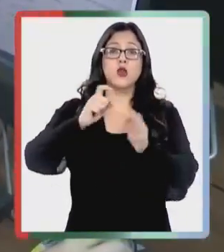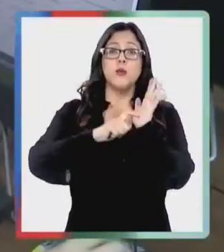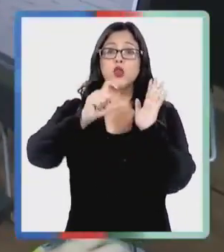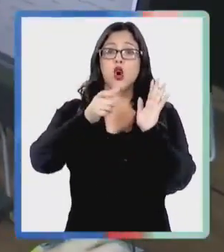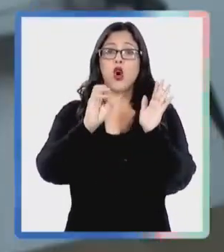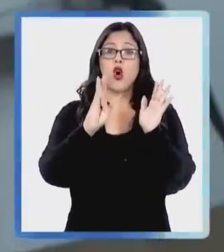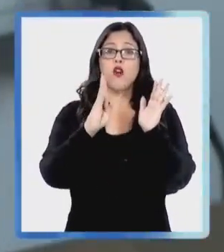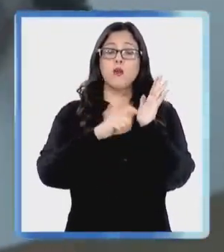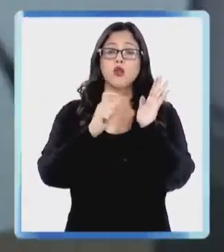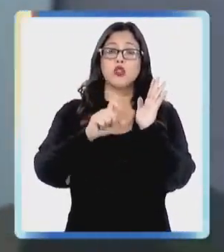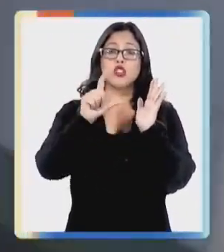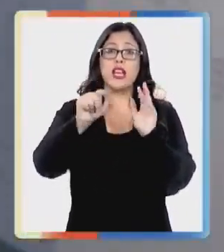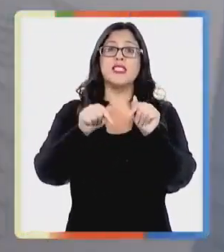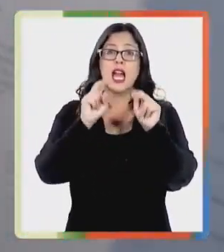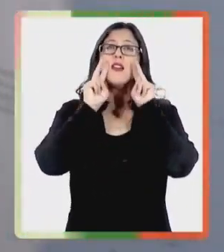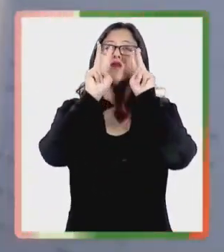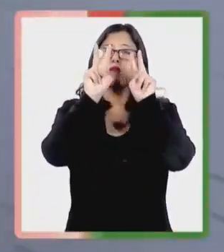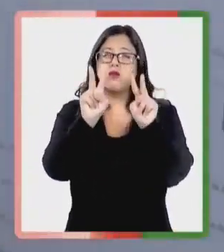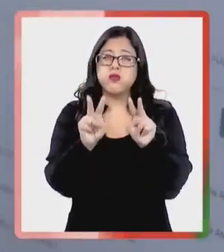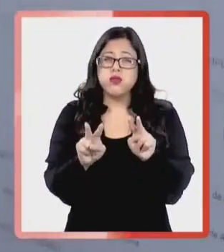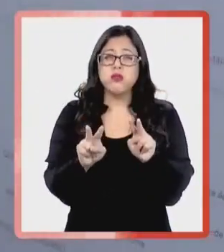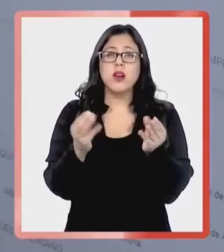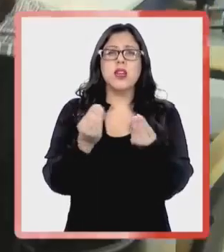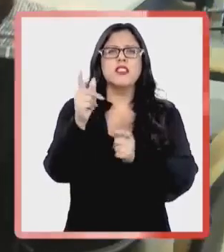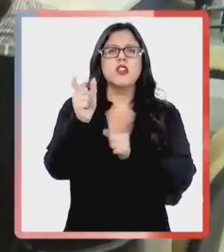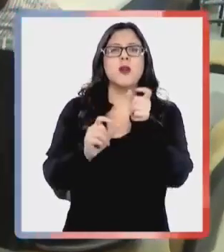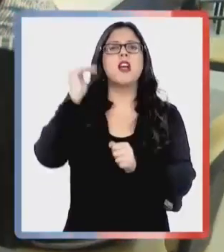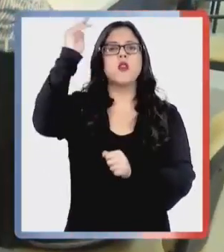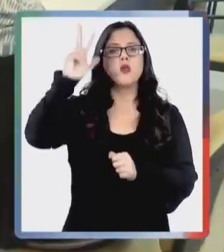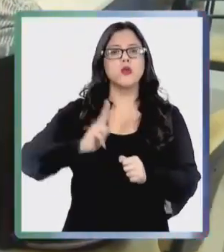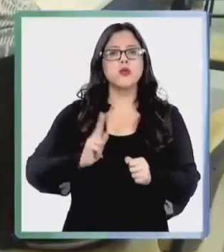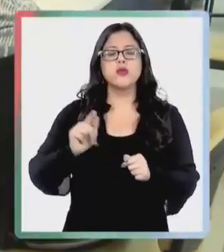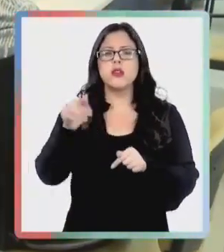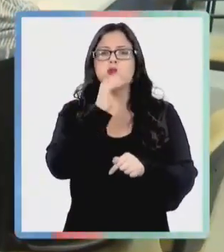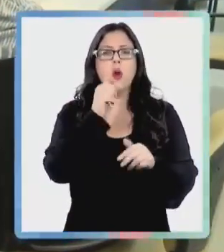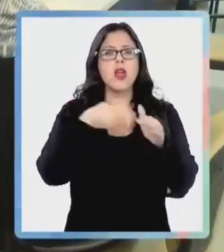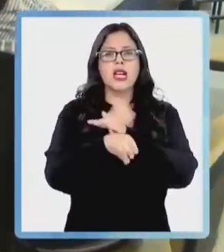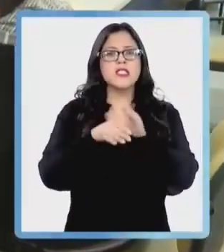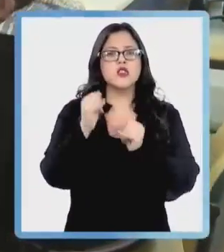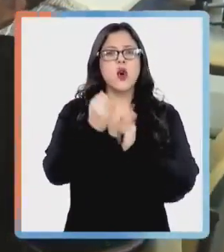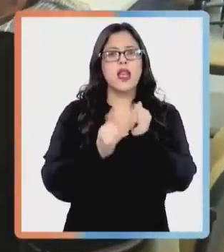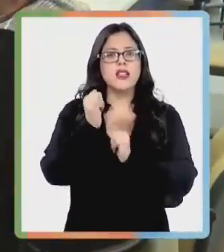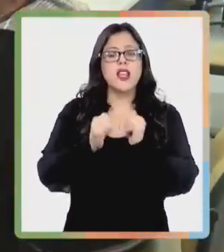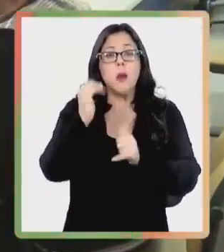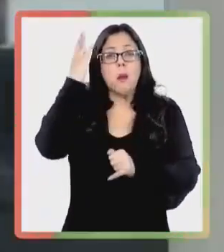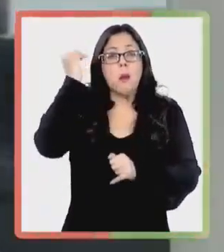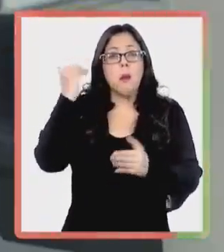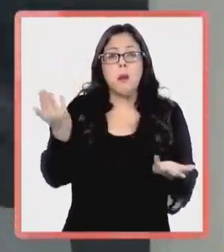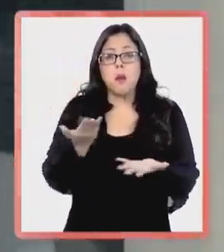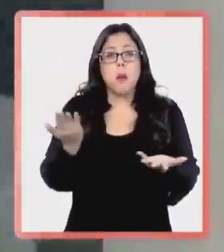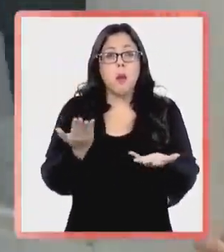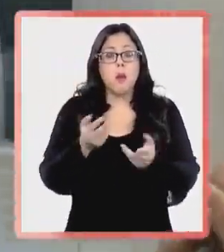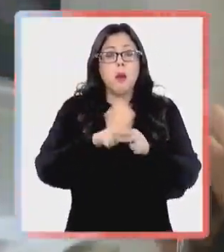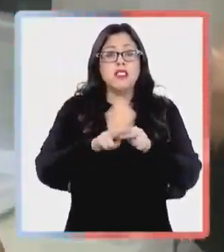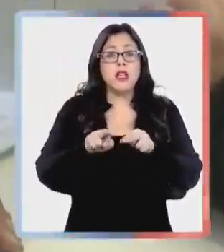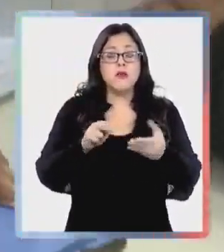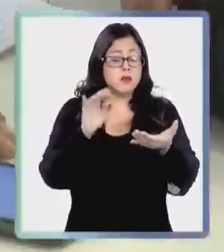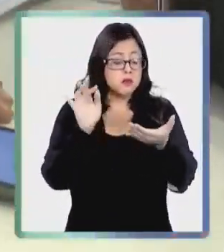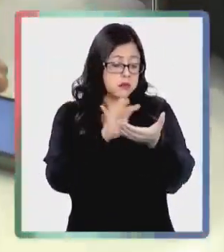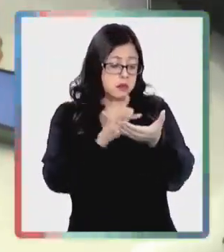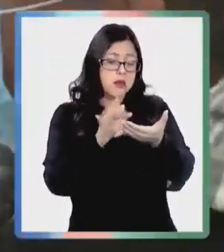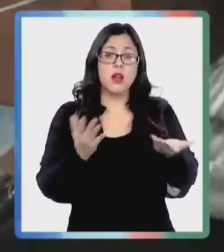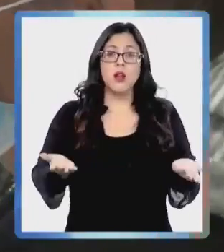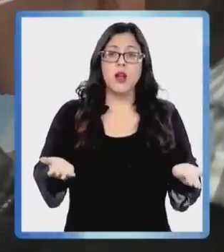y ahí seguir los pasos que se les indican. Pero ¿qué ocurre con aquellos adultos mayores que no tienen acceso a Internet o no saben cómo operar un